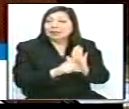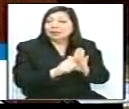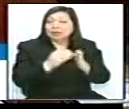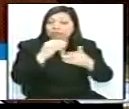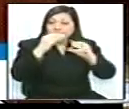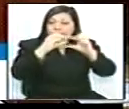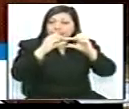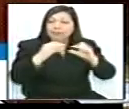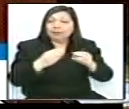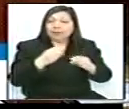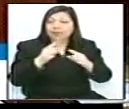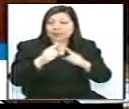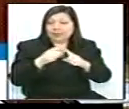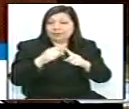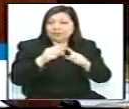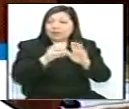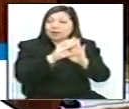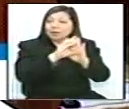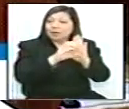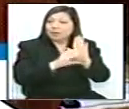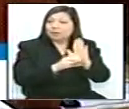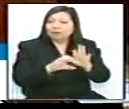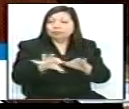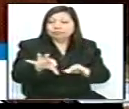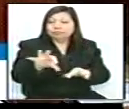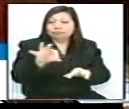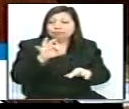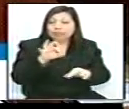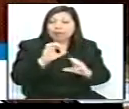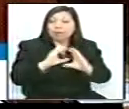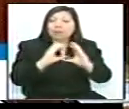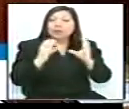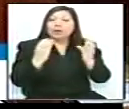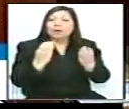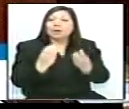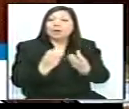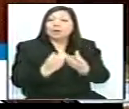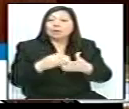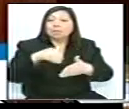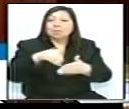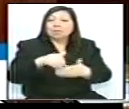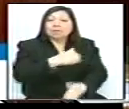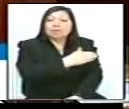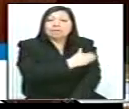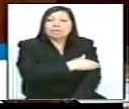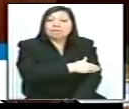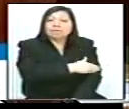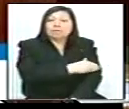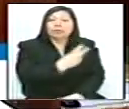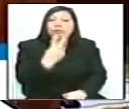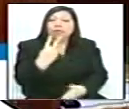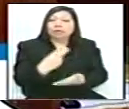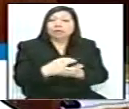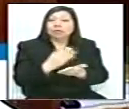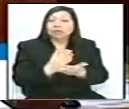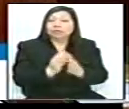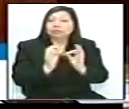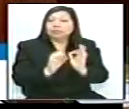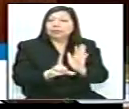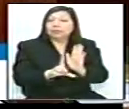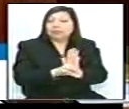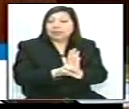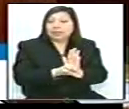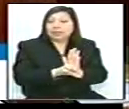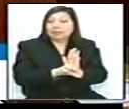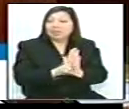Último párrafo. Los miembros del Tribunal Constitucional son elegidos por el Congreso de la República con el voto favorable de los dos tercios del número legal de sus